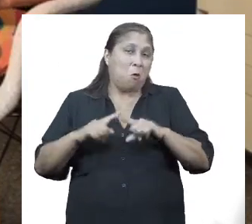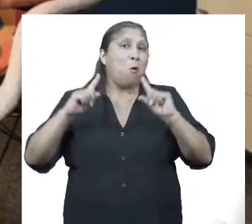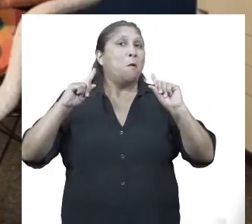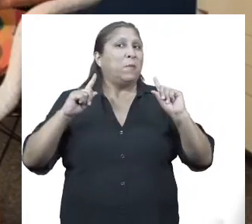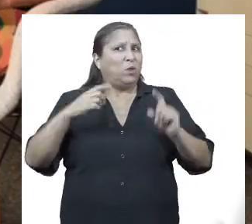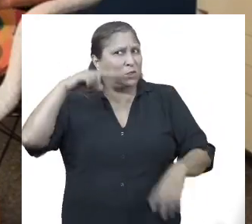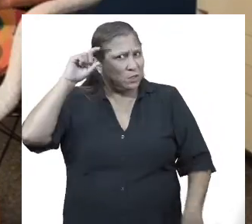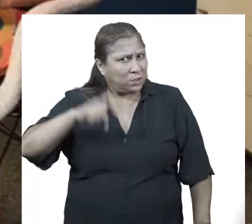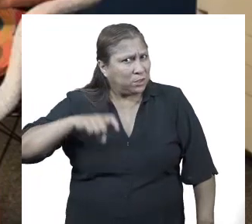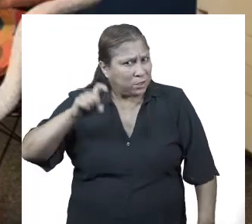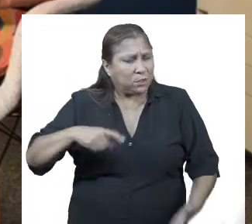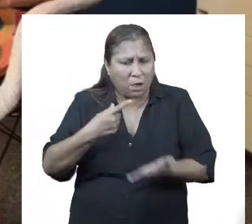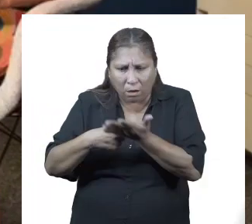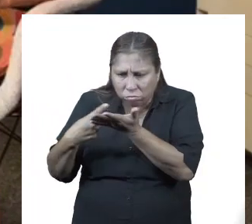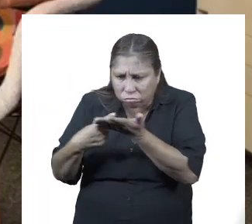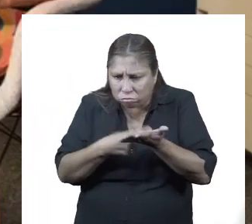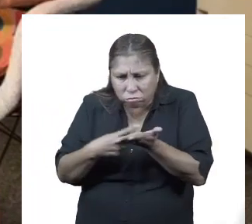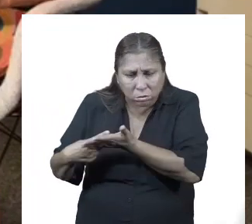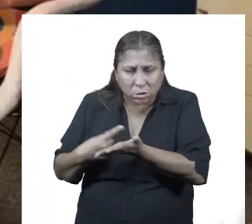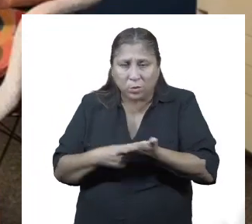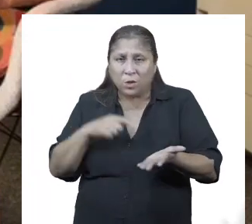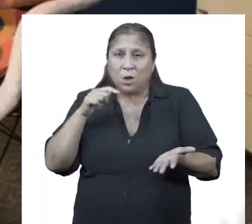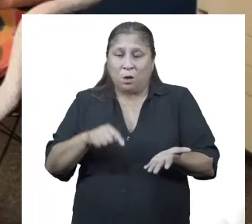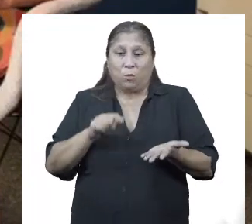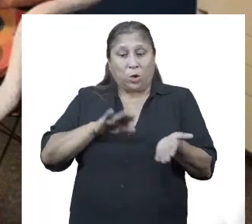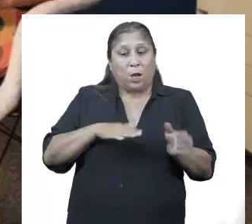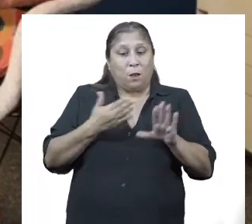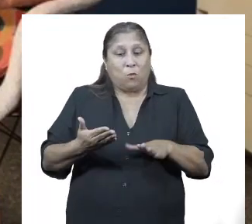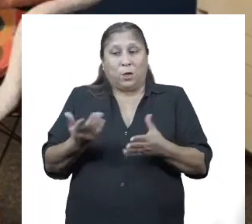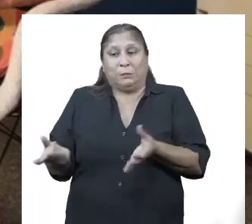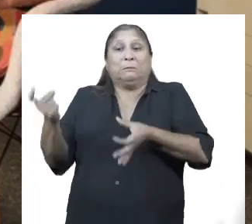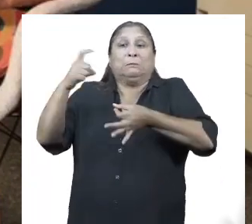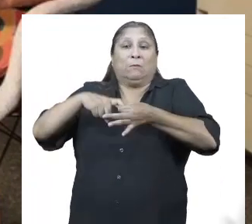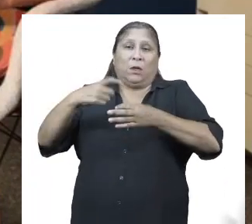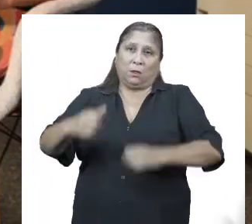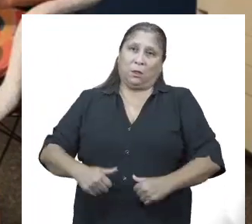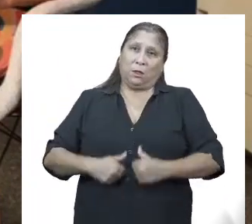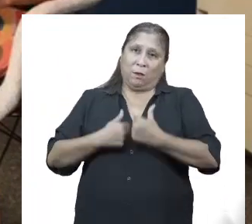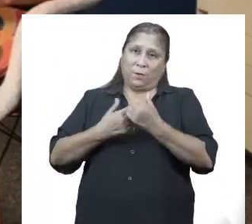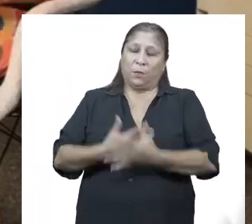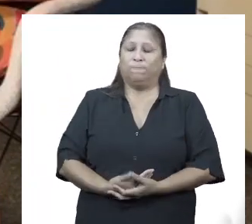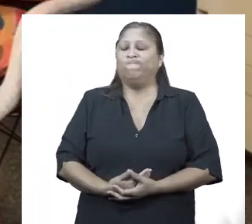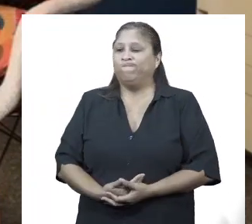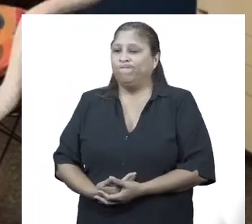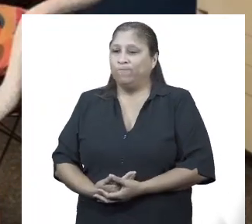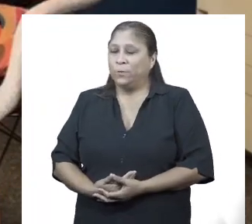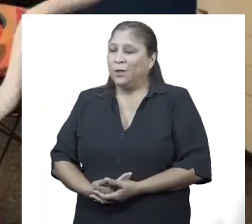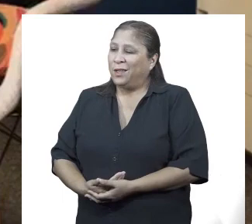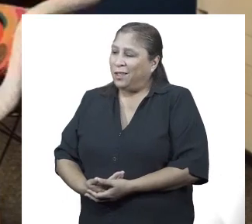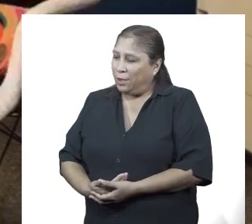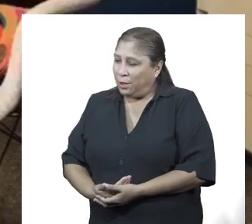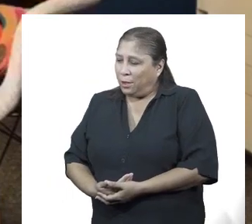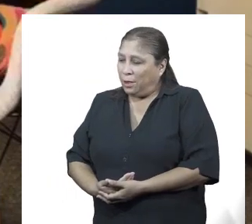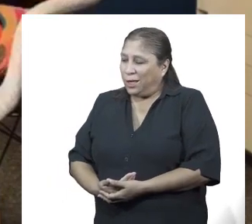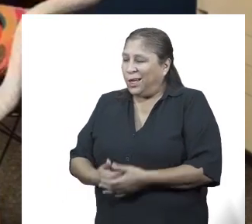embargo es necesario discutir porque la muerte es parte de la vida, ¿no? En este caso,